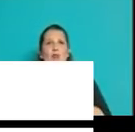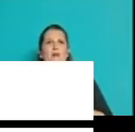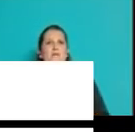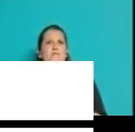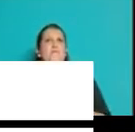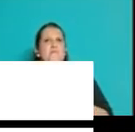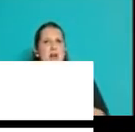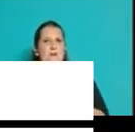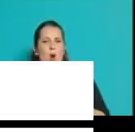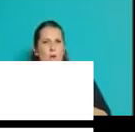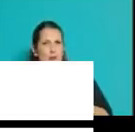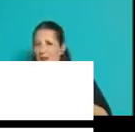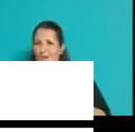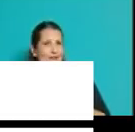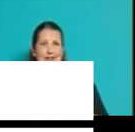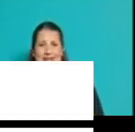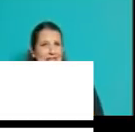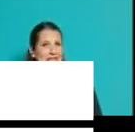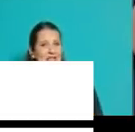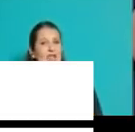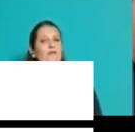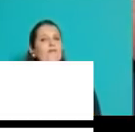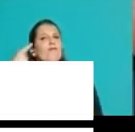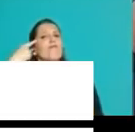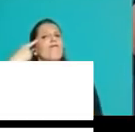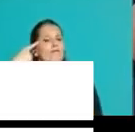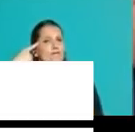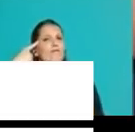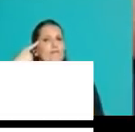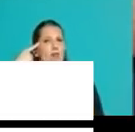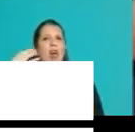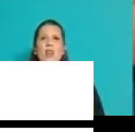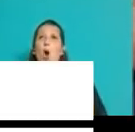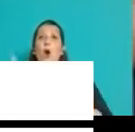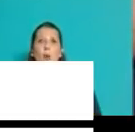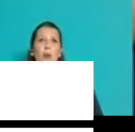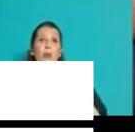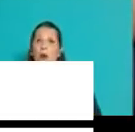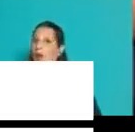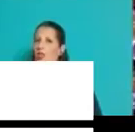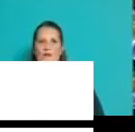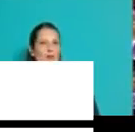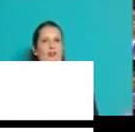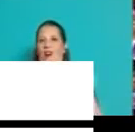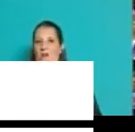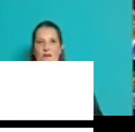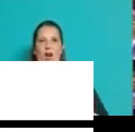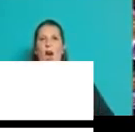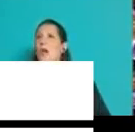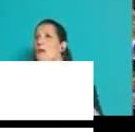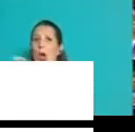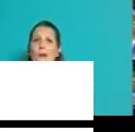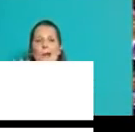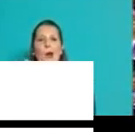Todos entendimos las consecuencias de no cambiar, de seguir tapando agujeros sin enfrentar los problemas estructurales de